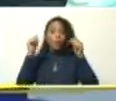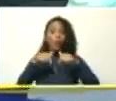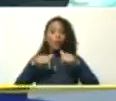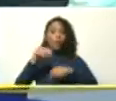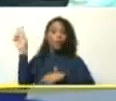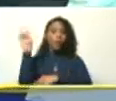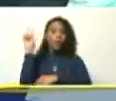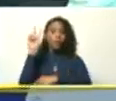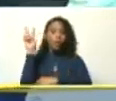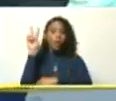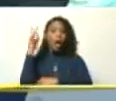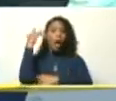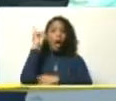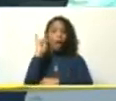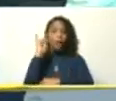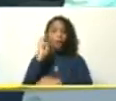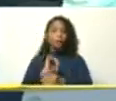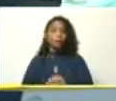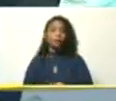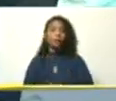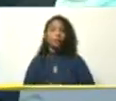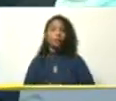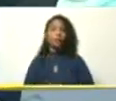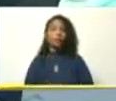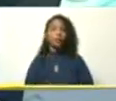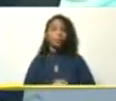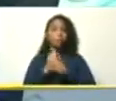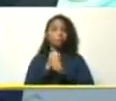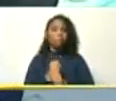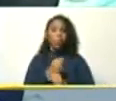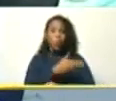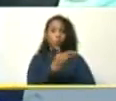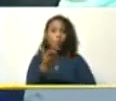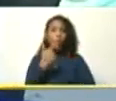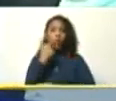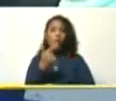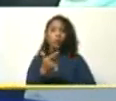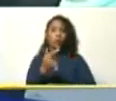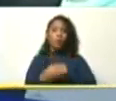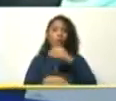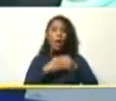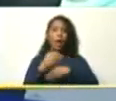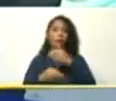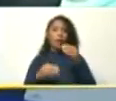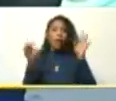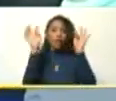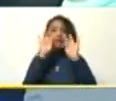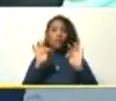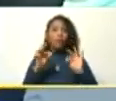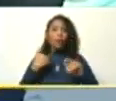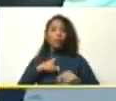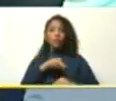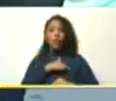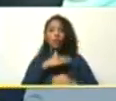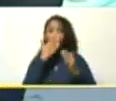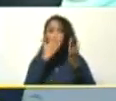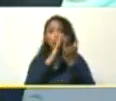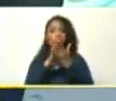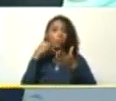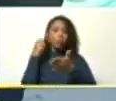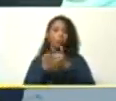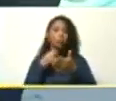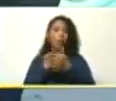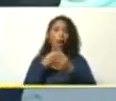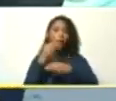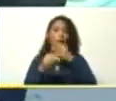Venezuela. Tenemos la expectativa, como usted ha dicho, de aportar modestamente de nuestras trincheras de lucha,